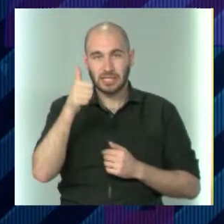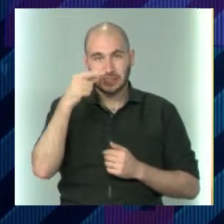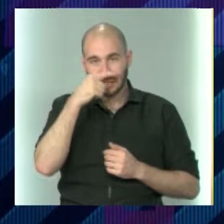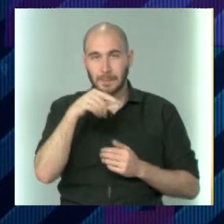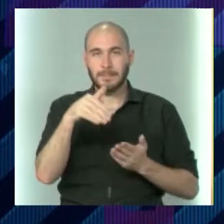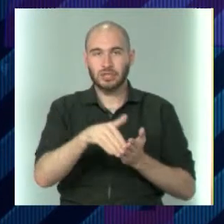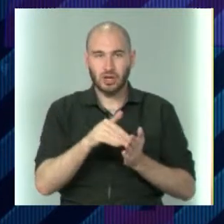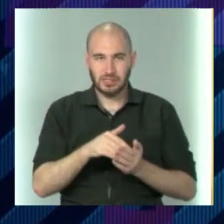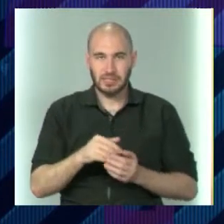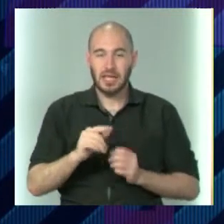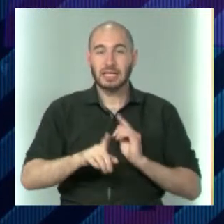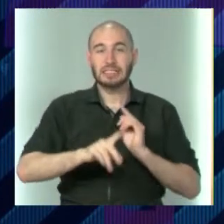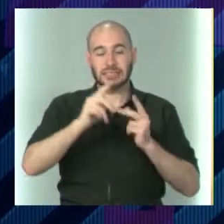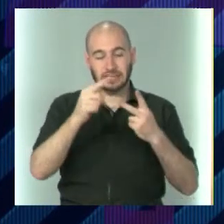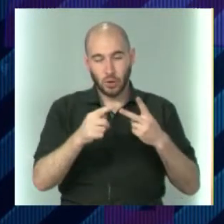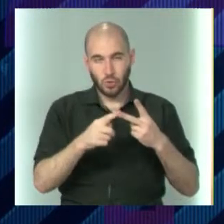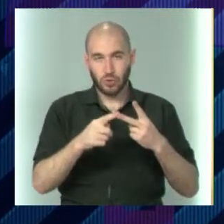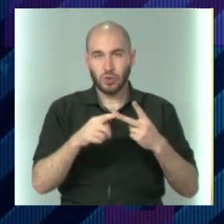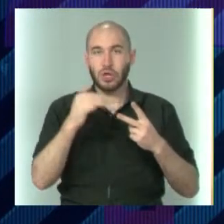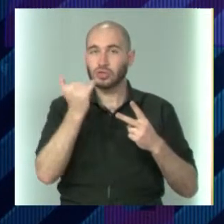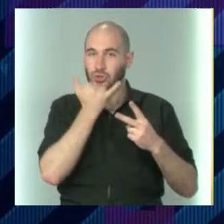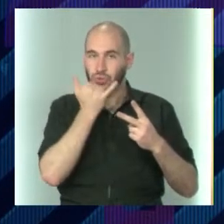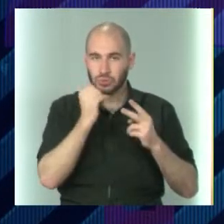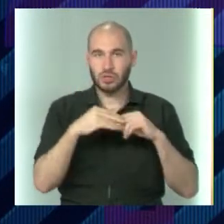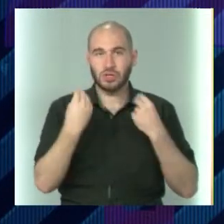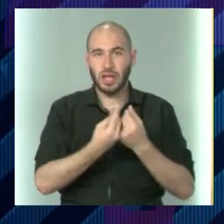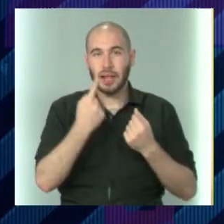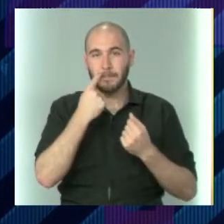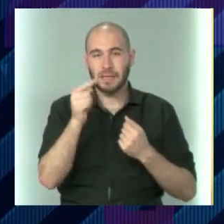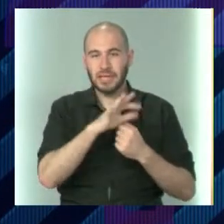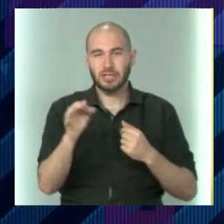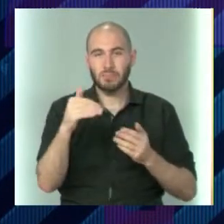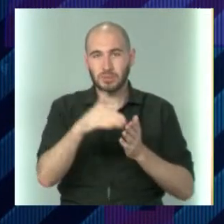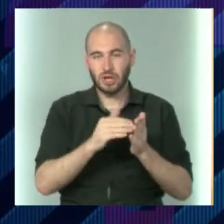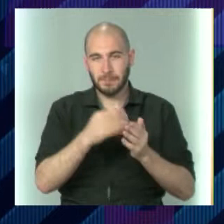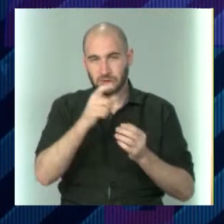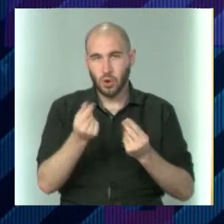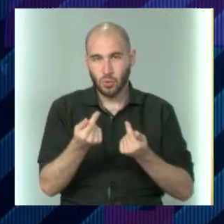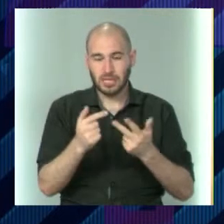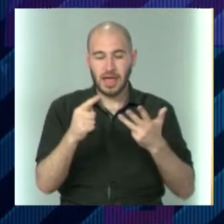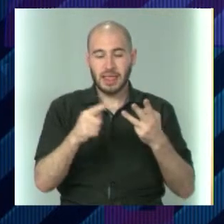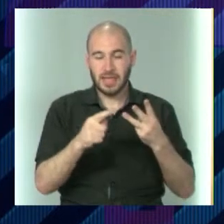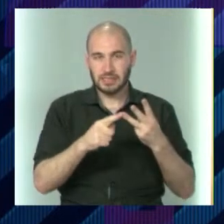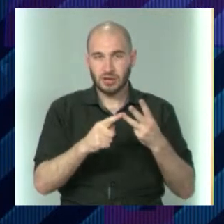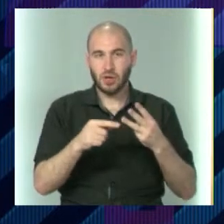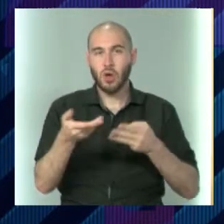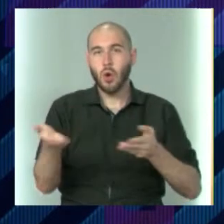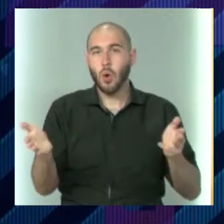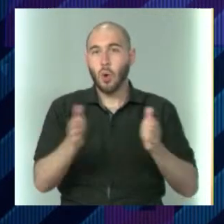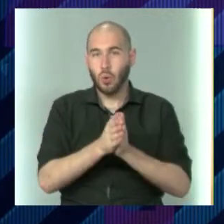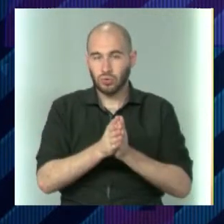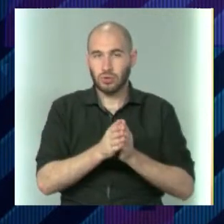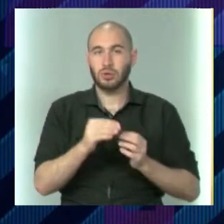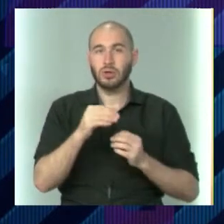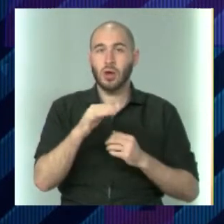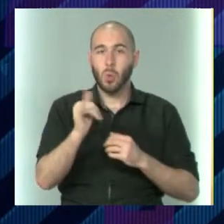2.167 millones. El segundo lugar lo ocupa YouTube, con un total de 1.500 millones de usuarios, y el tercer lugar es compartido